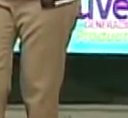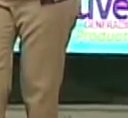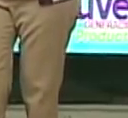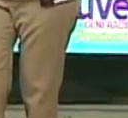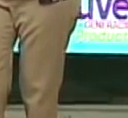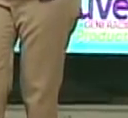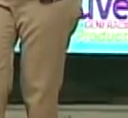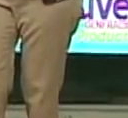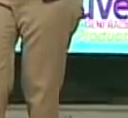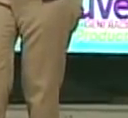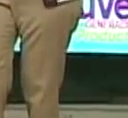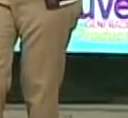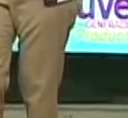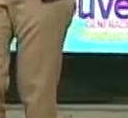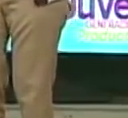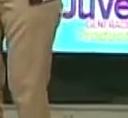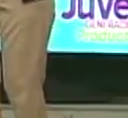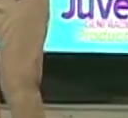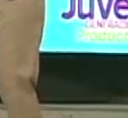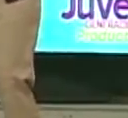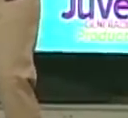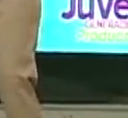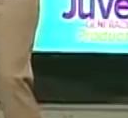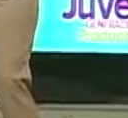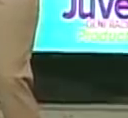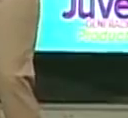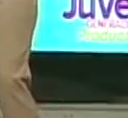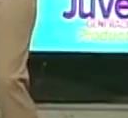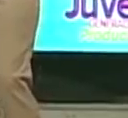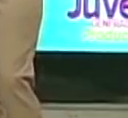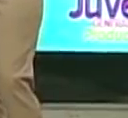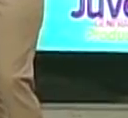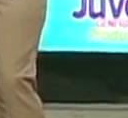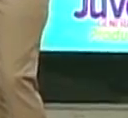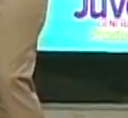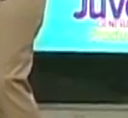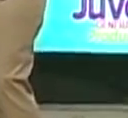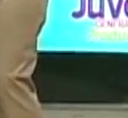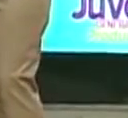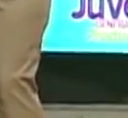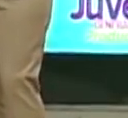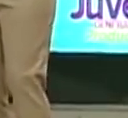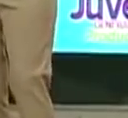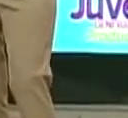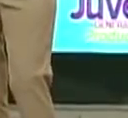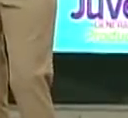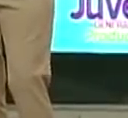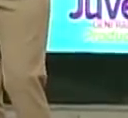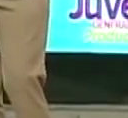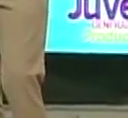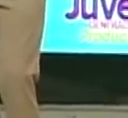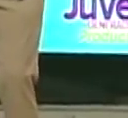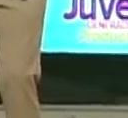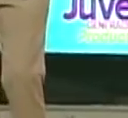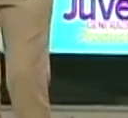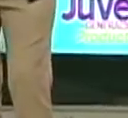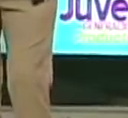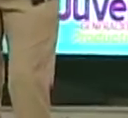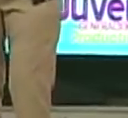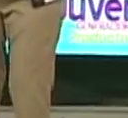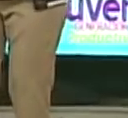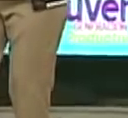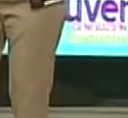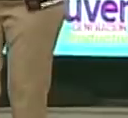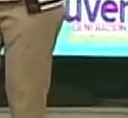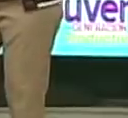con el mar. Yo quiero que todo el mundo acompañe con el coro que dice, ¿cómo es? Venezuela, tierra